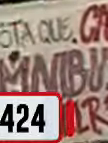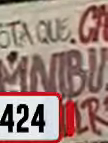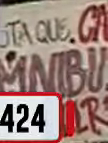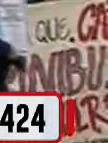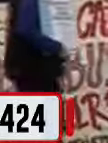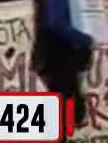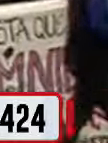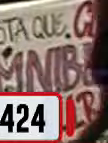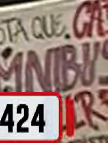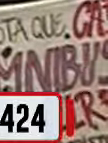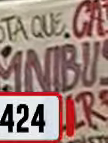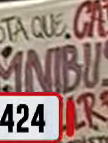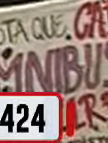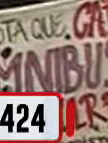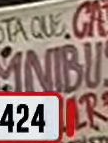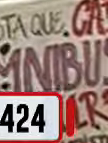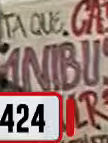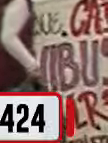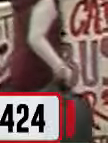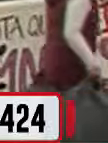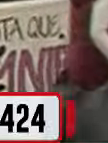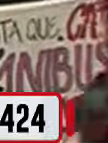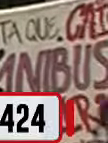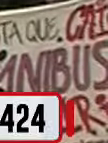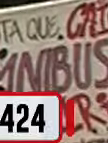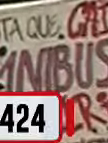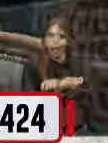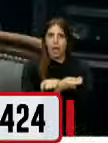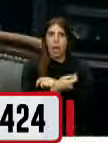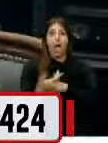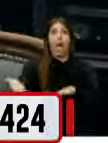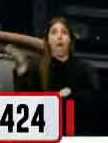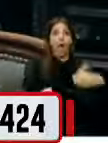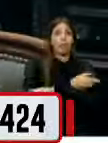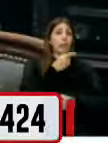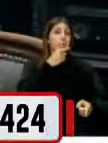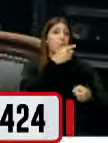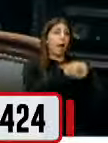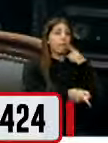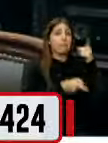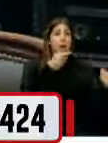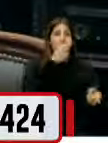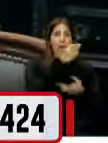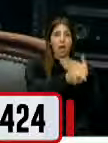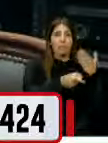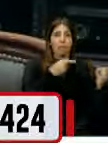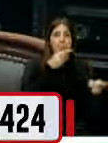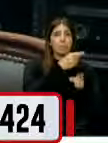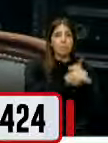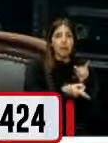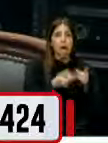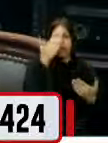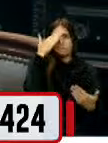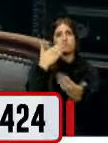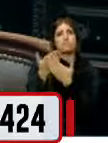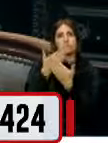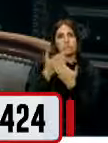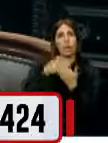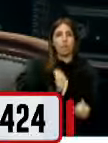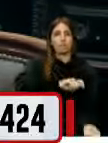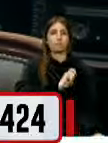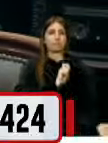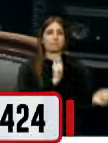sector privado, si echamos al empleado estatal, ¿qué hacemos con esa gente? No, coincido. Yo creo que el principal tema que todavía no se está